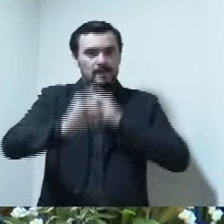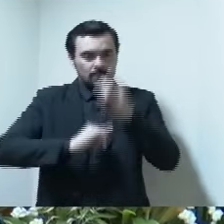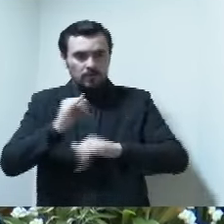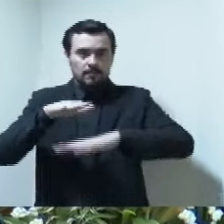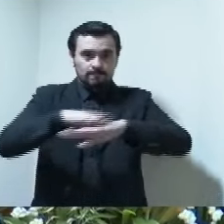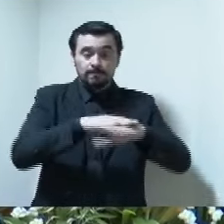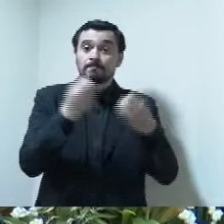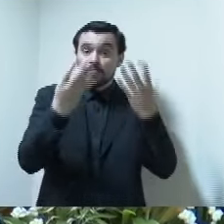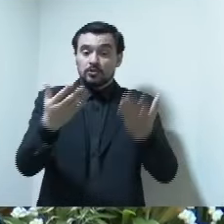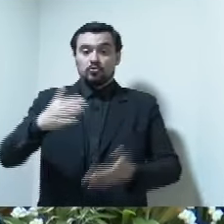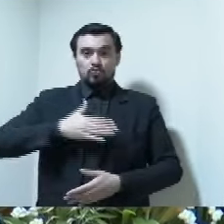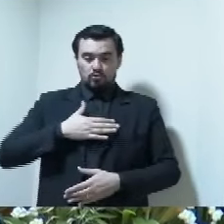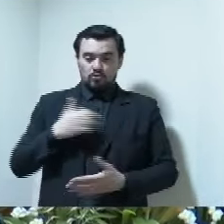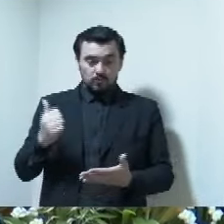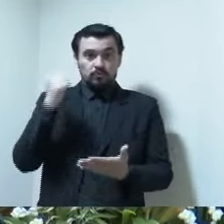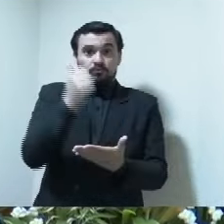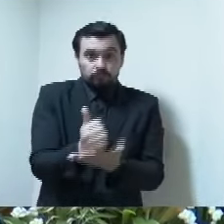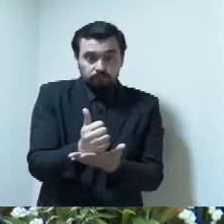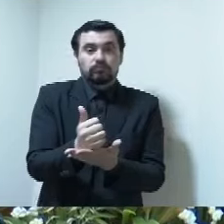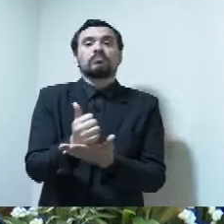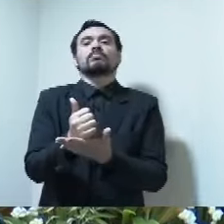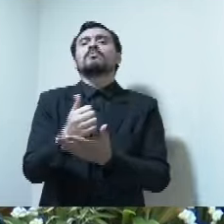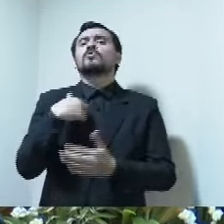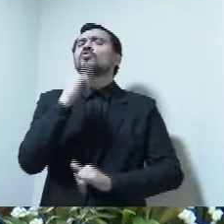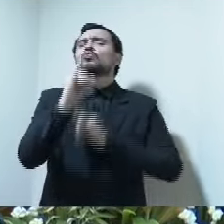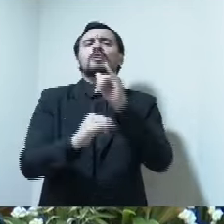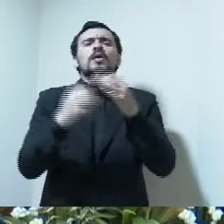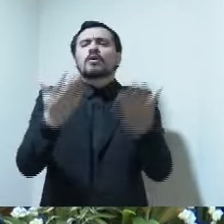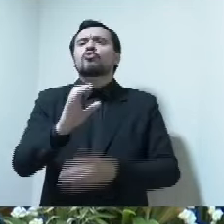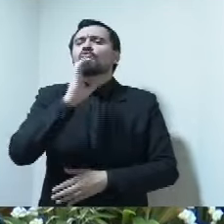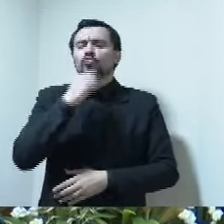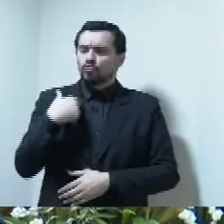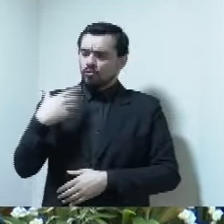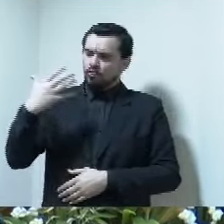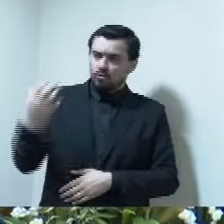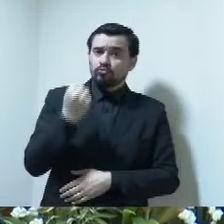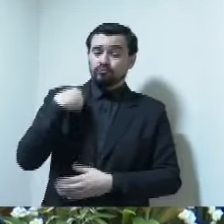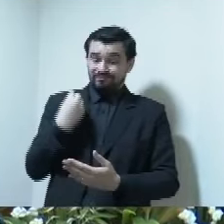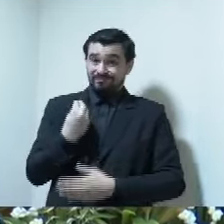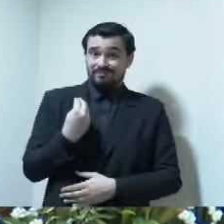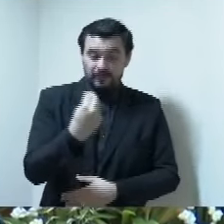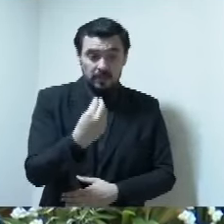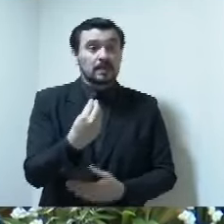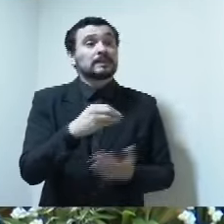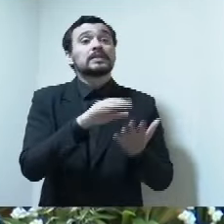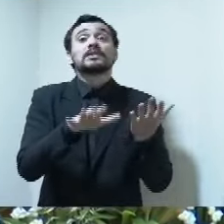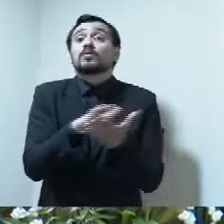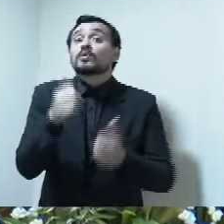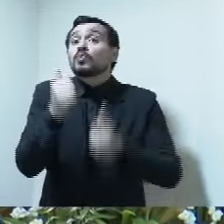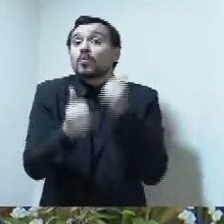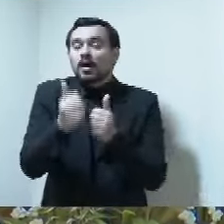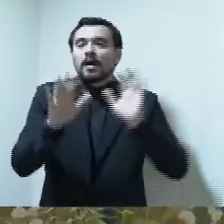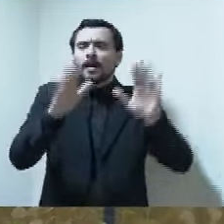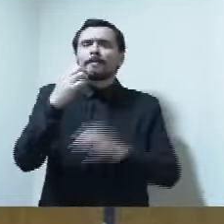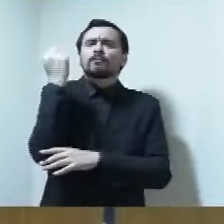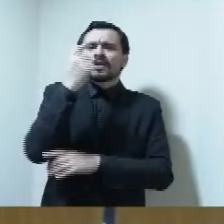permito entonces, como pórtico a este informe, contarles cómo encontramos al país, con una contextualización previa para